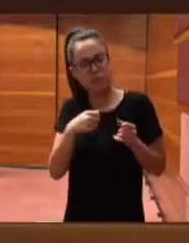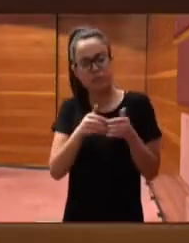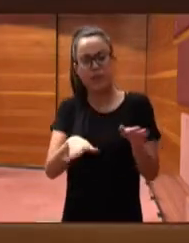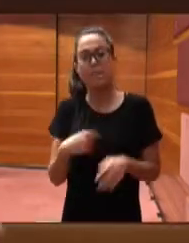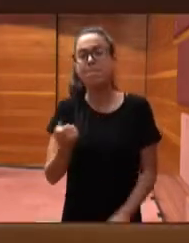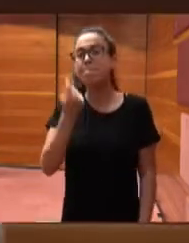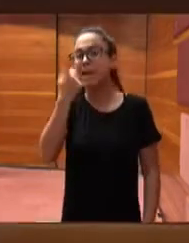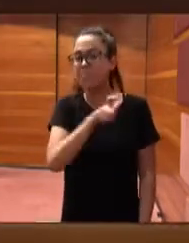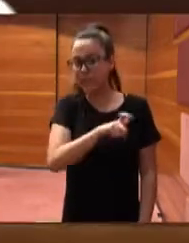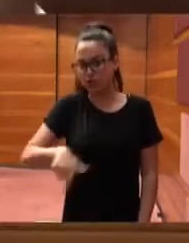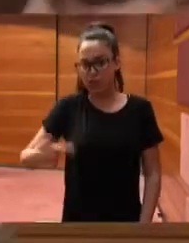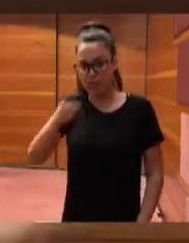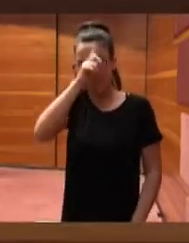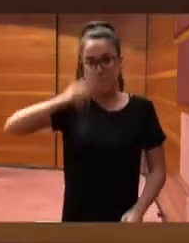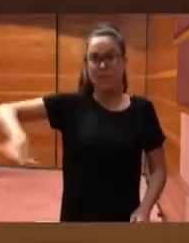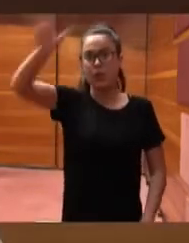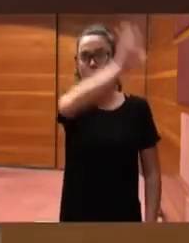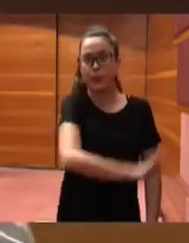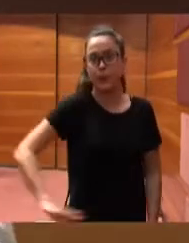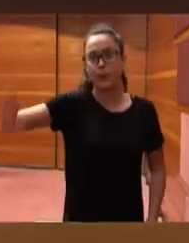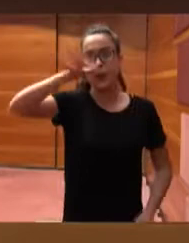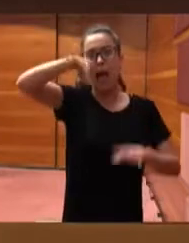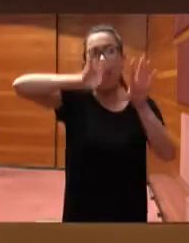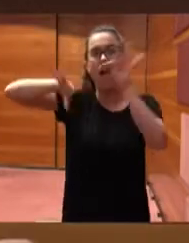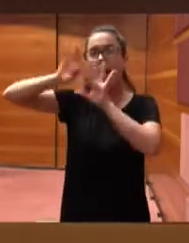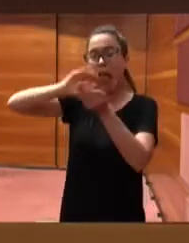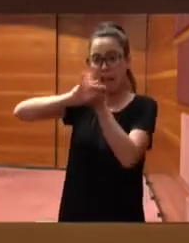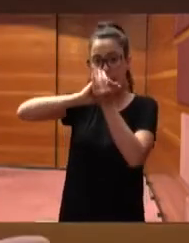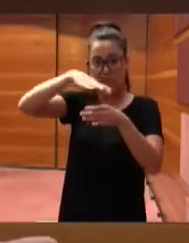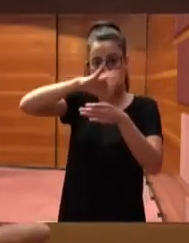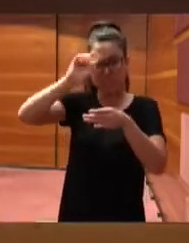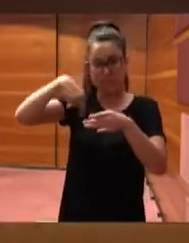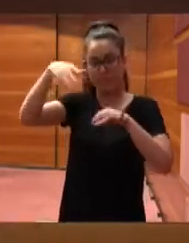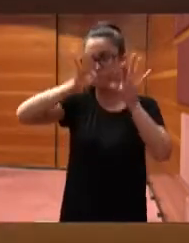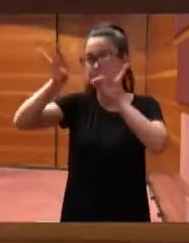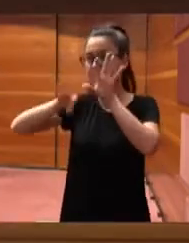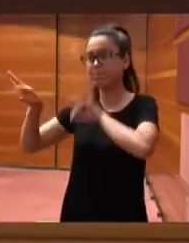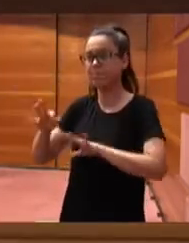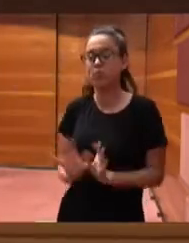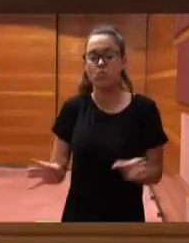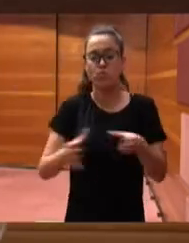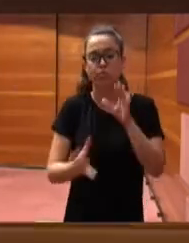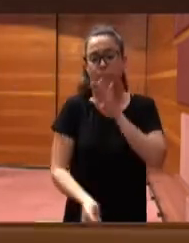personas de todo Madrid elegidas al azar. Un poco también como los jurados populares, ¿no? En donde un